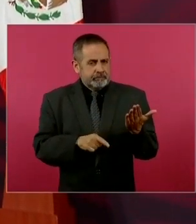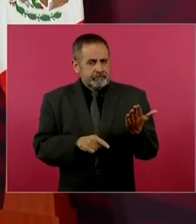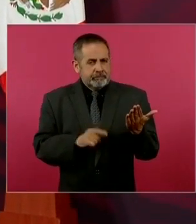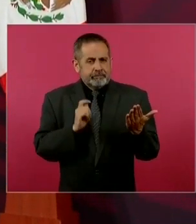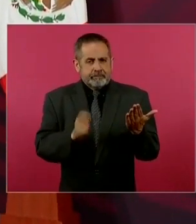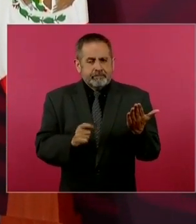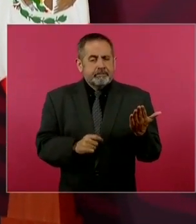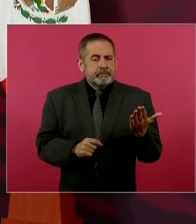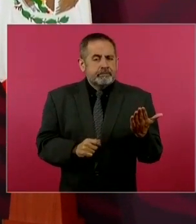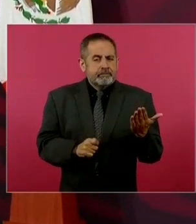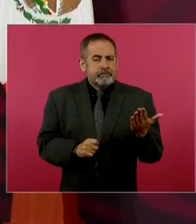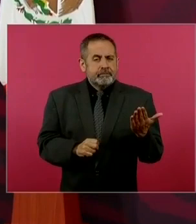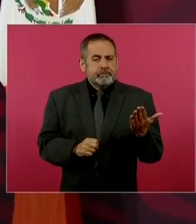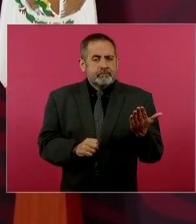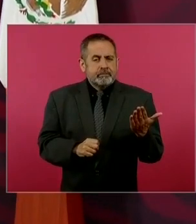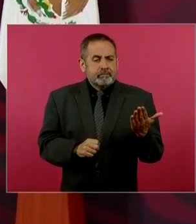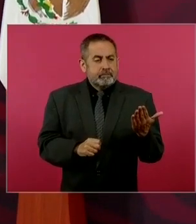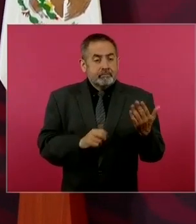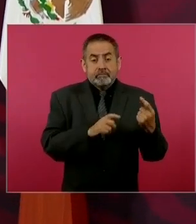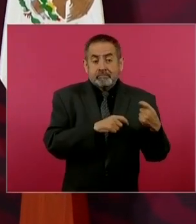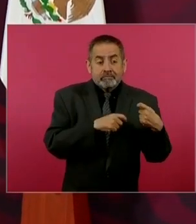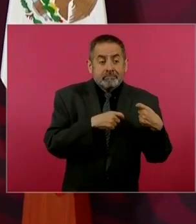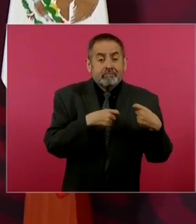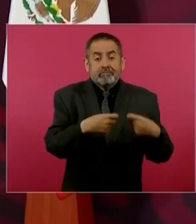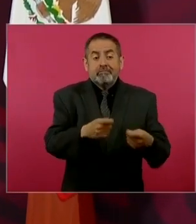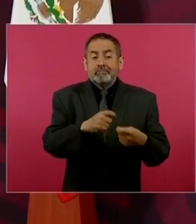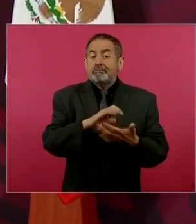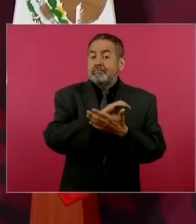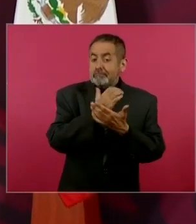que ha recibido